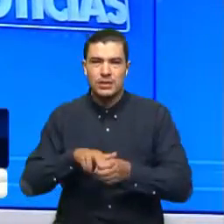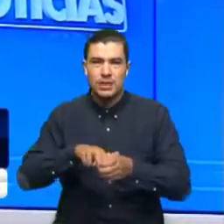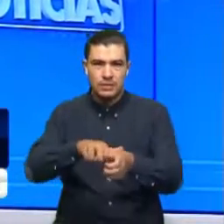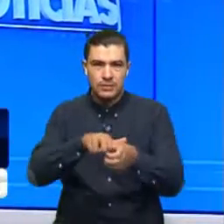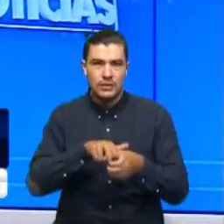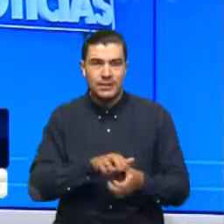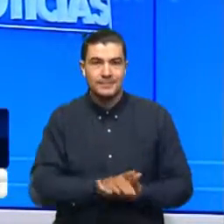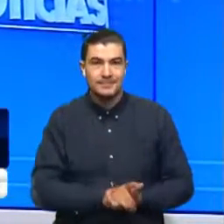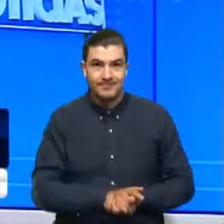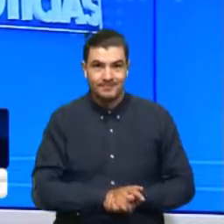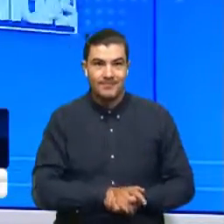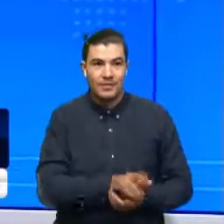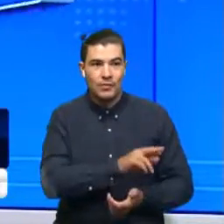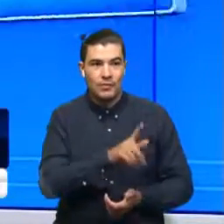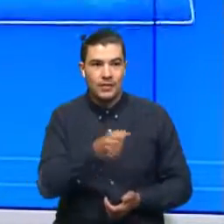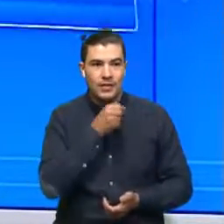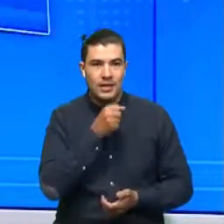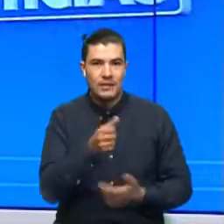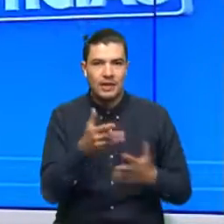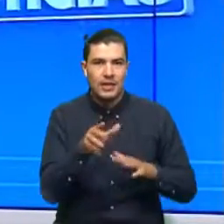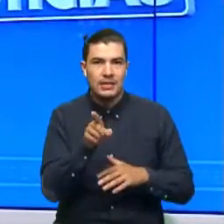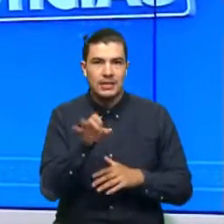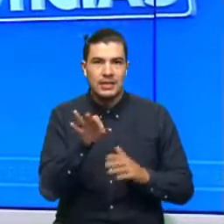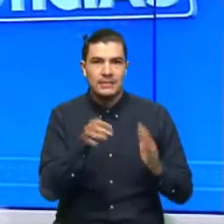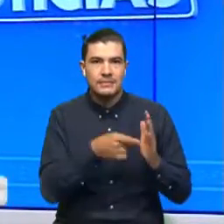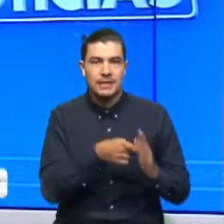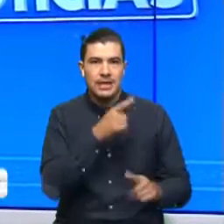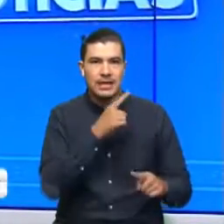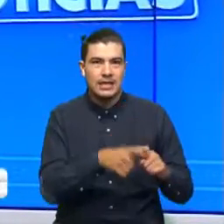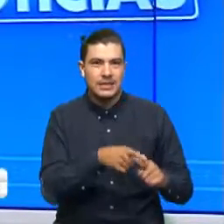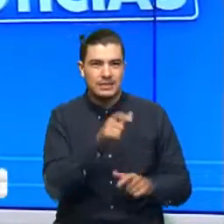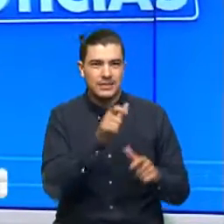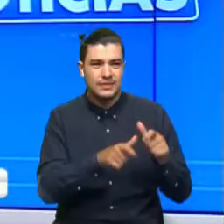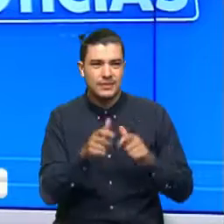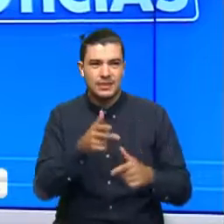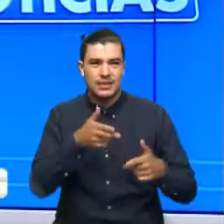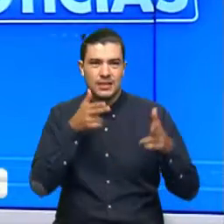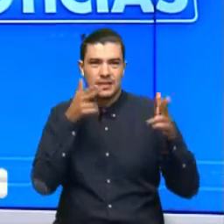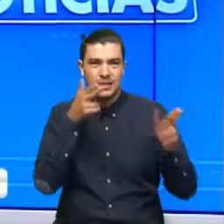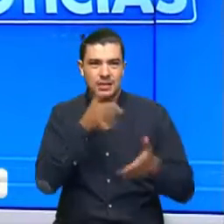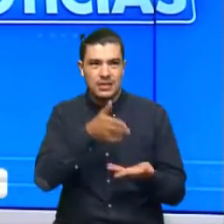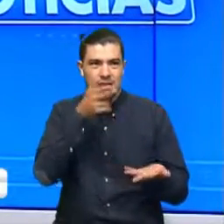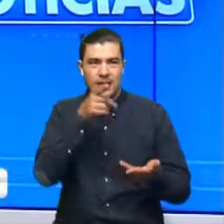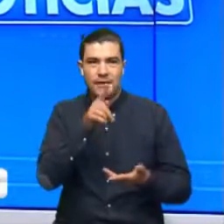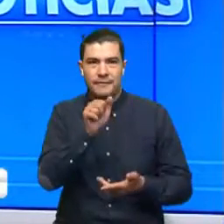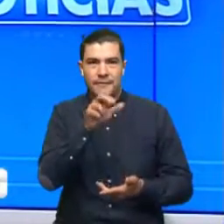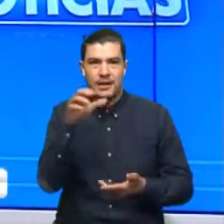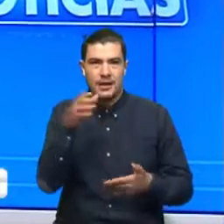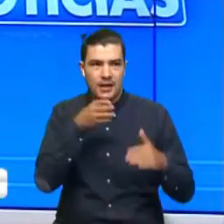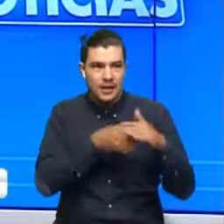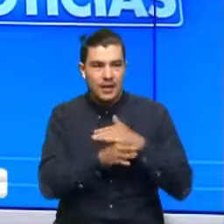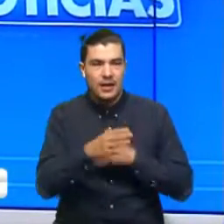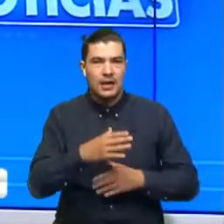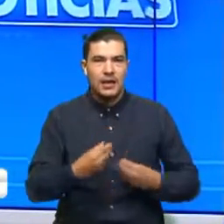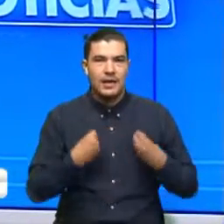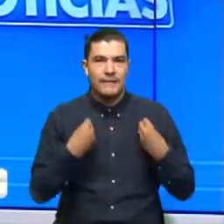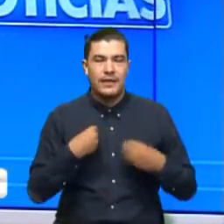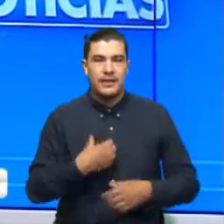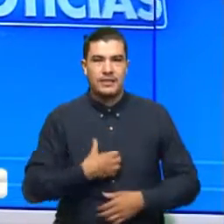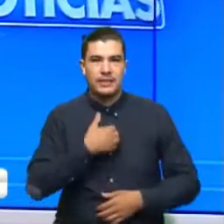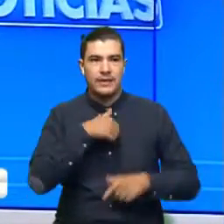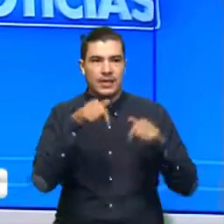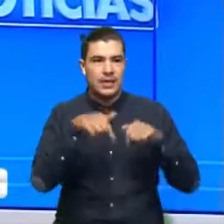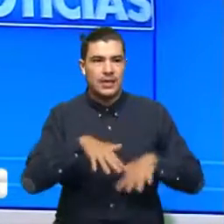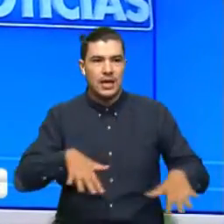y en otras noticias más de 13.000 ex combatientes de las farc se han reincorporado poco a poco a la vida civil en las zonas de transición en